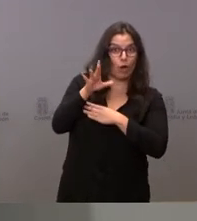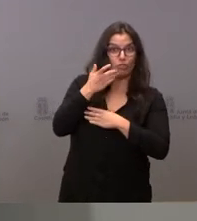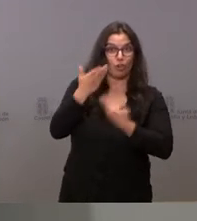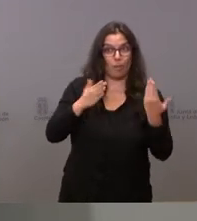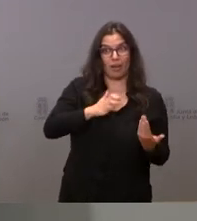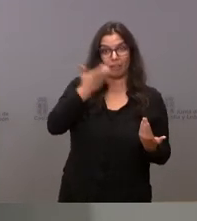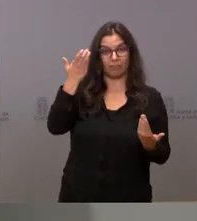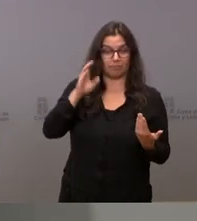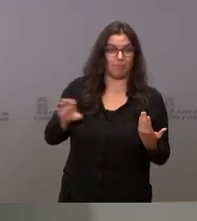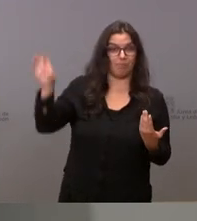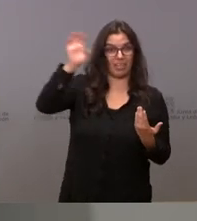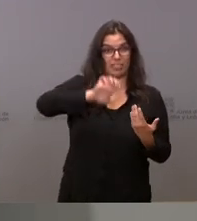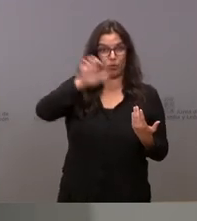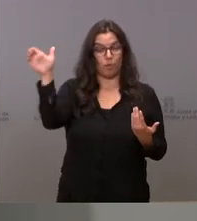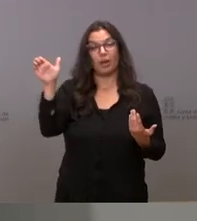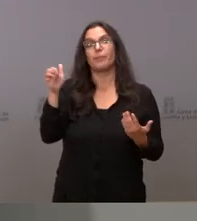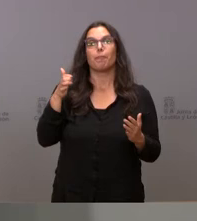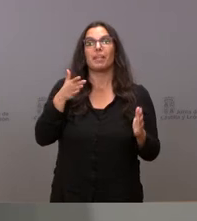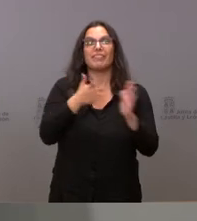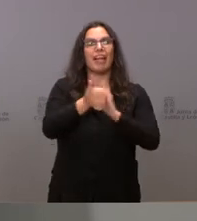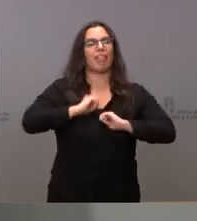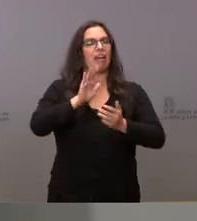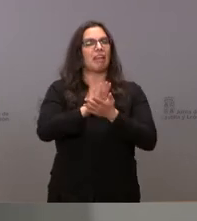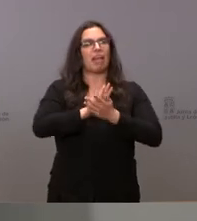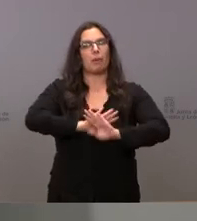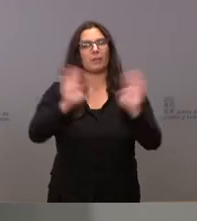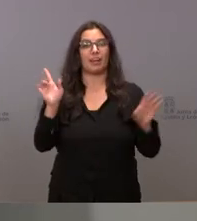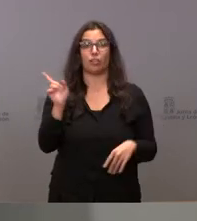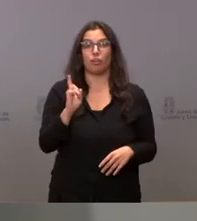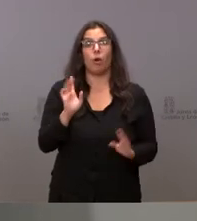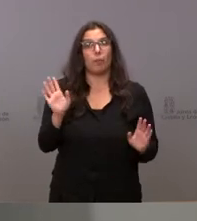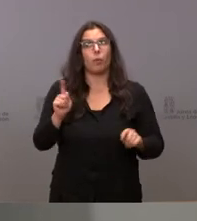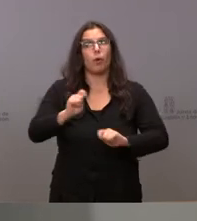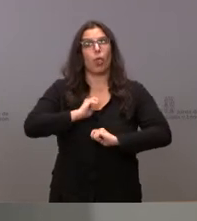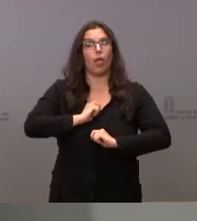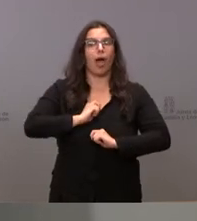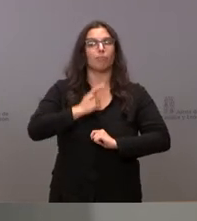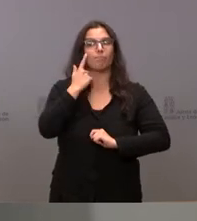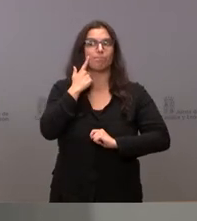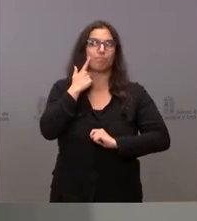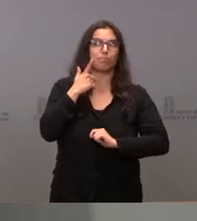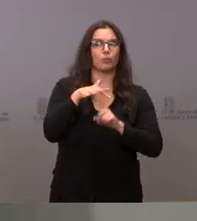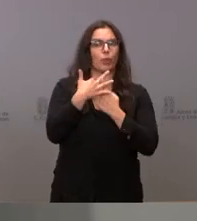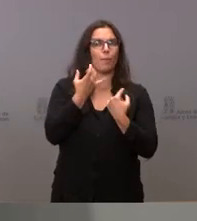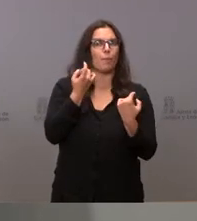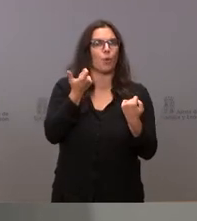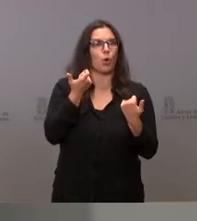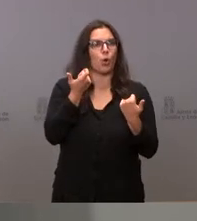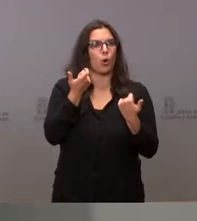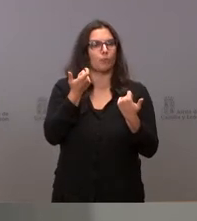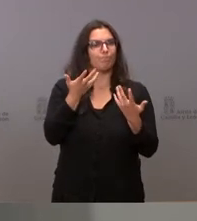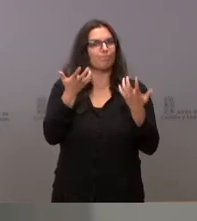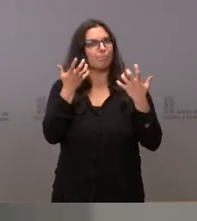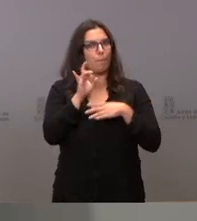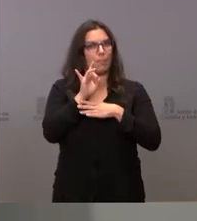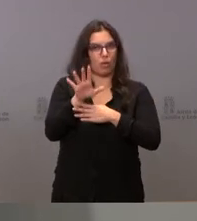eso no es que nos haga estar tranquilos, pero bueno, nos da una ventaja en la situación